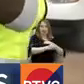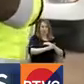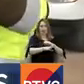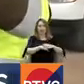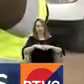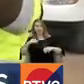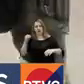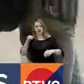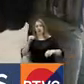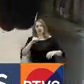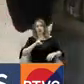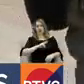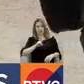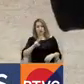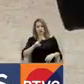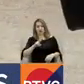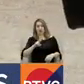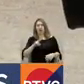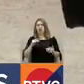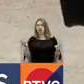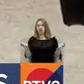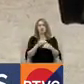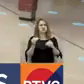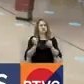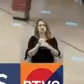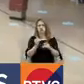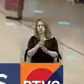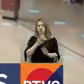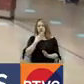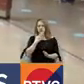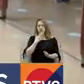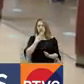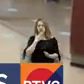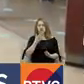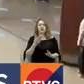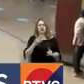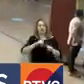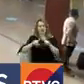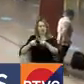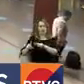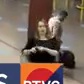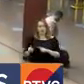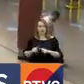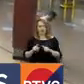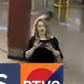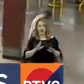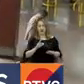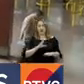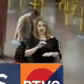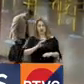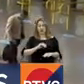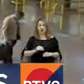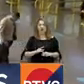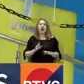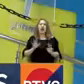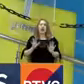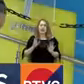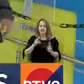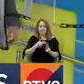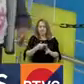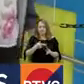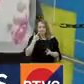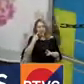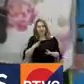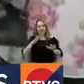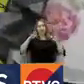del valle del cauca está ahora la movilidad fluye en las diferentes vías y carreras de la 'sultana del valle' si se prevén lluvias en las próximas horas